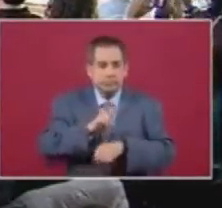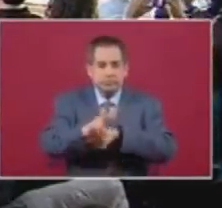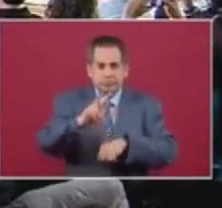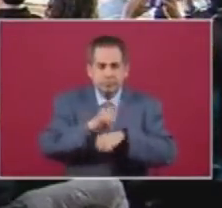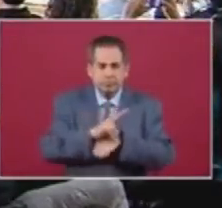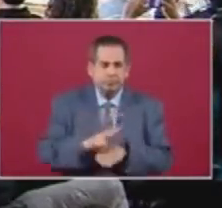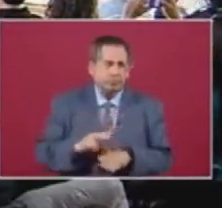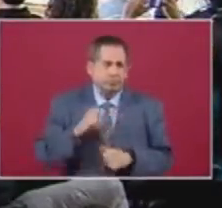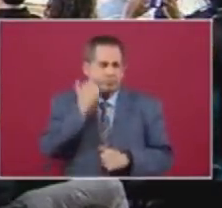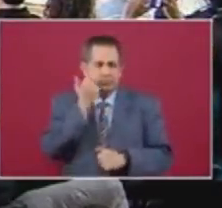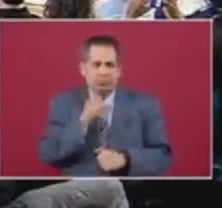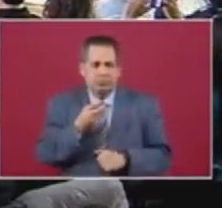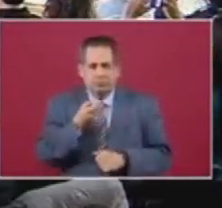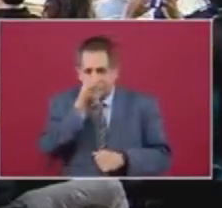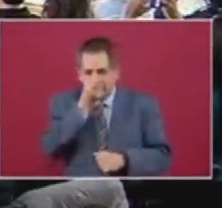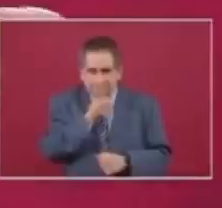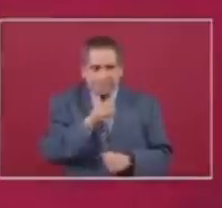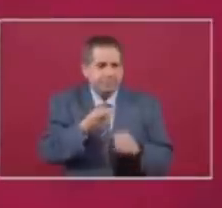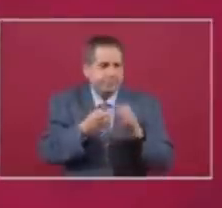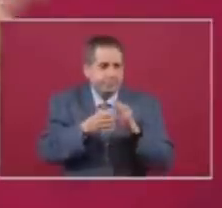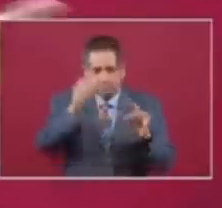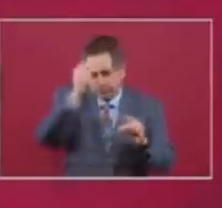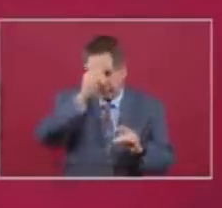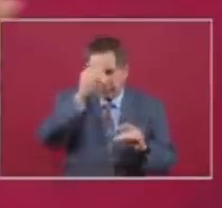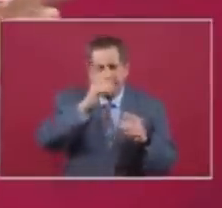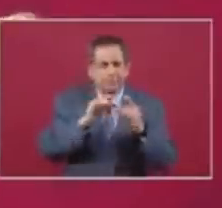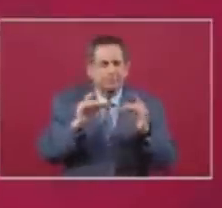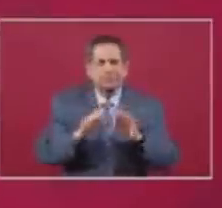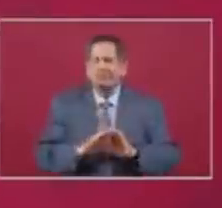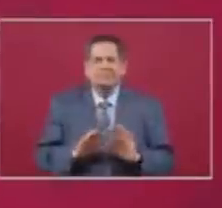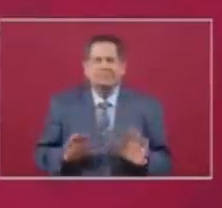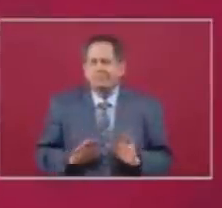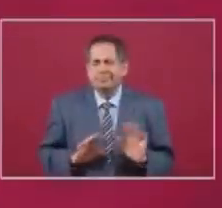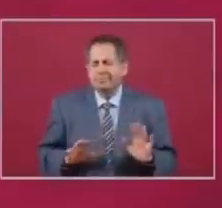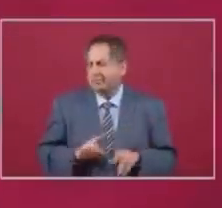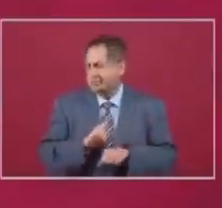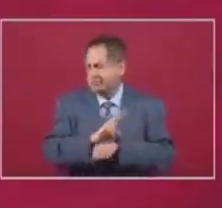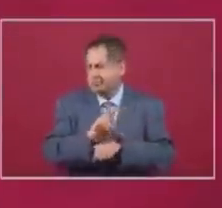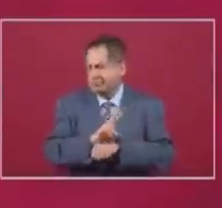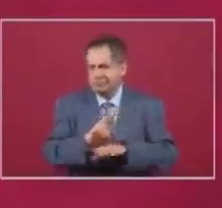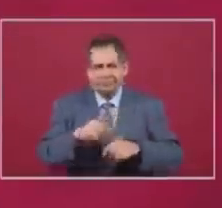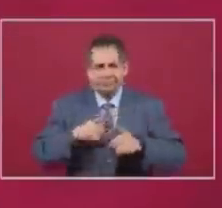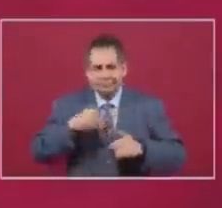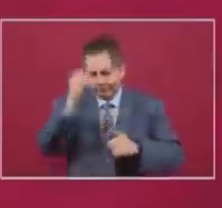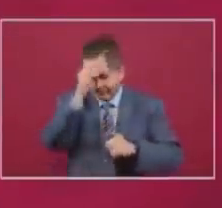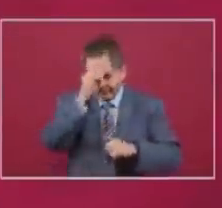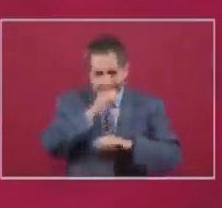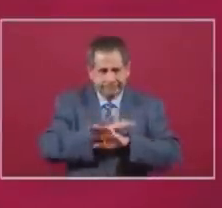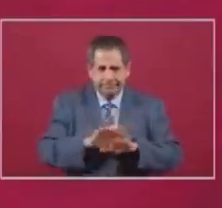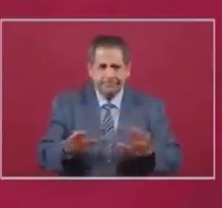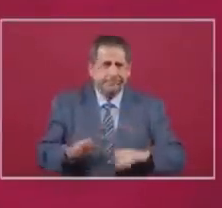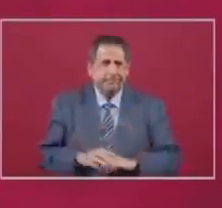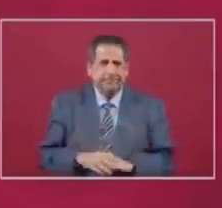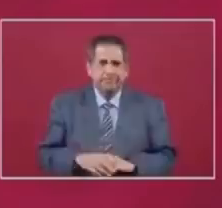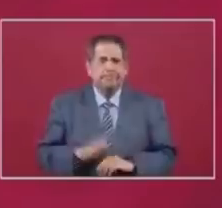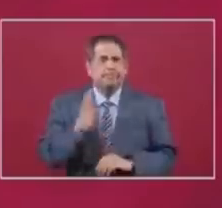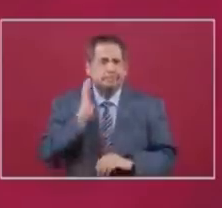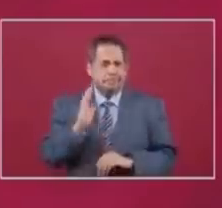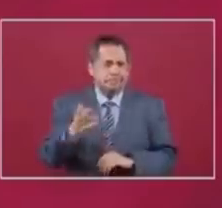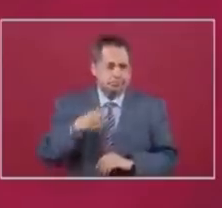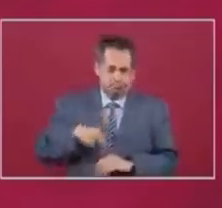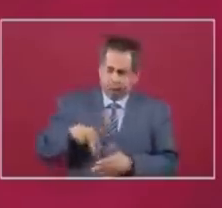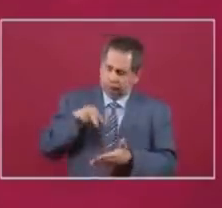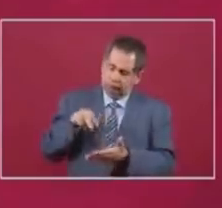quiero meterme en opiniones de ninguna índole. Ya fijamos